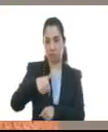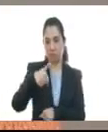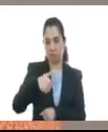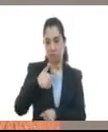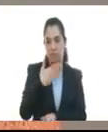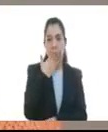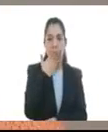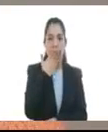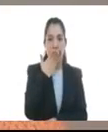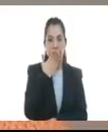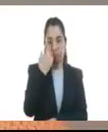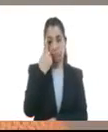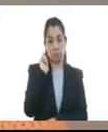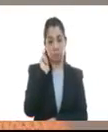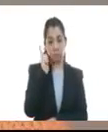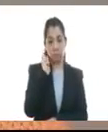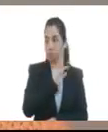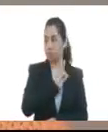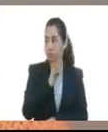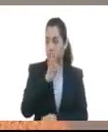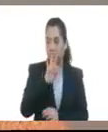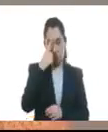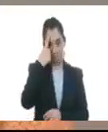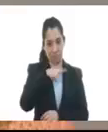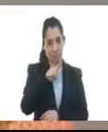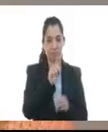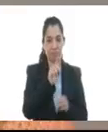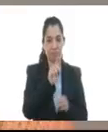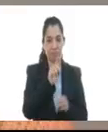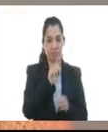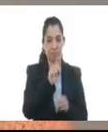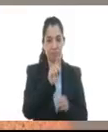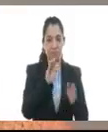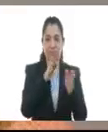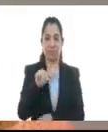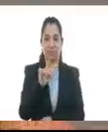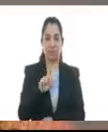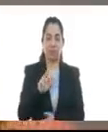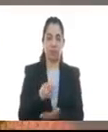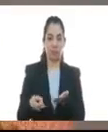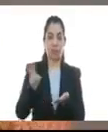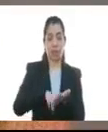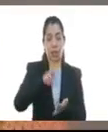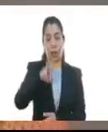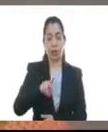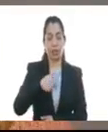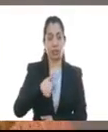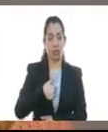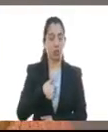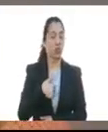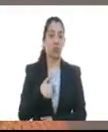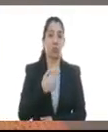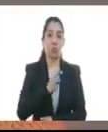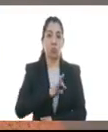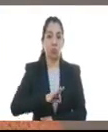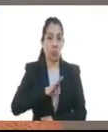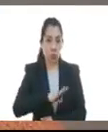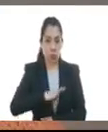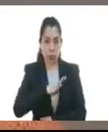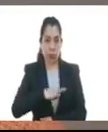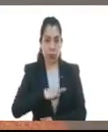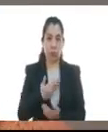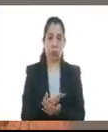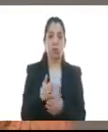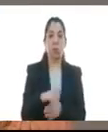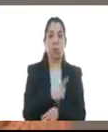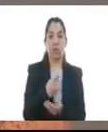Doble. Y pues muy, muy contenta también de ver sonorenses ahora inscritos en este concurso. Por acá está